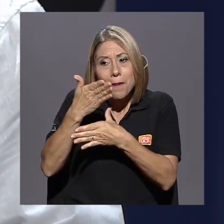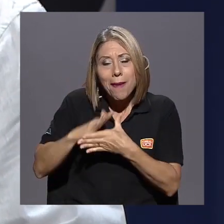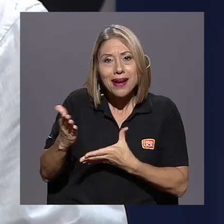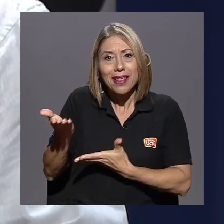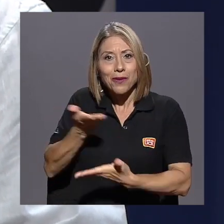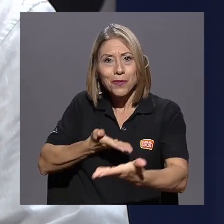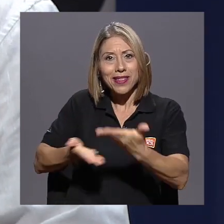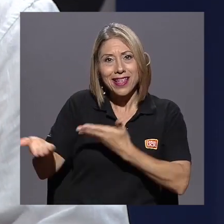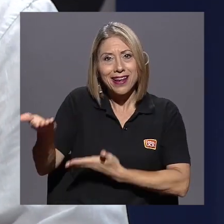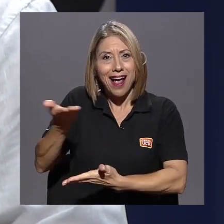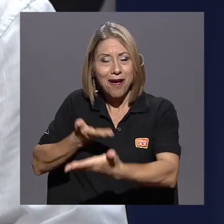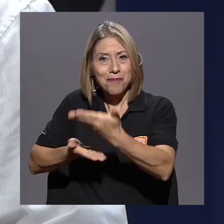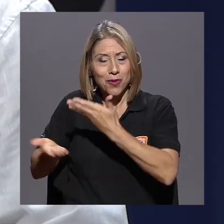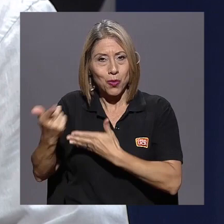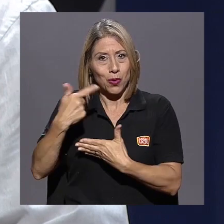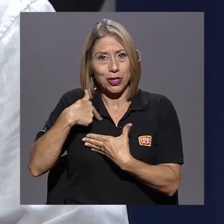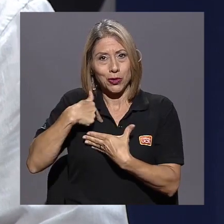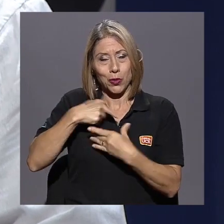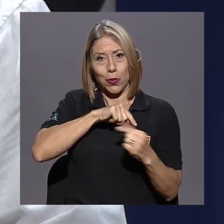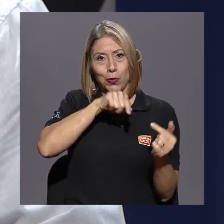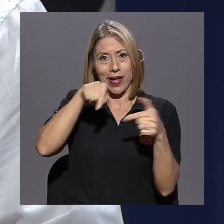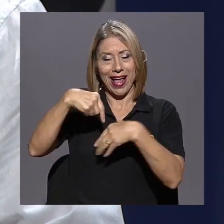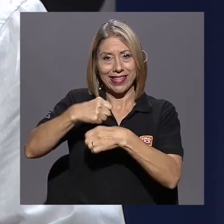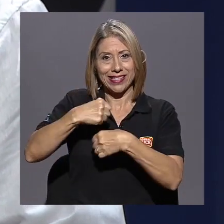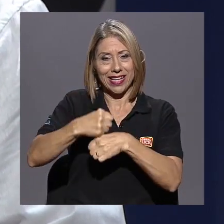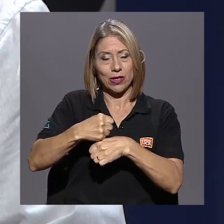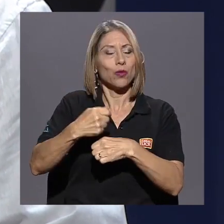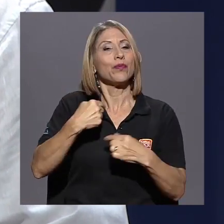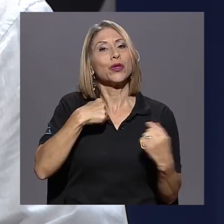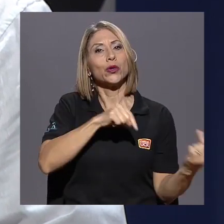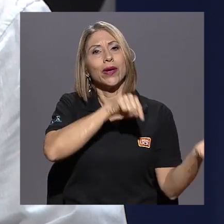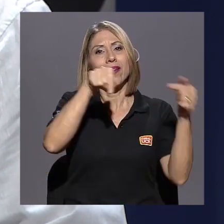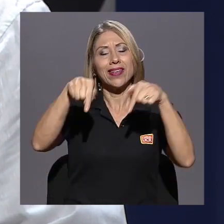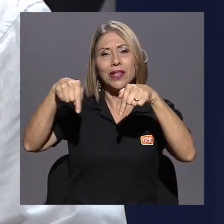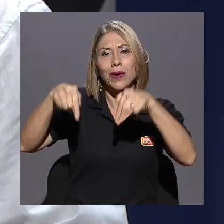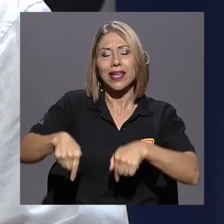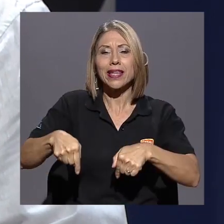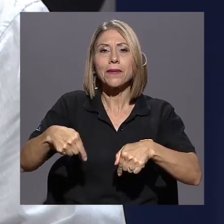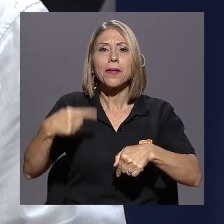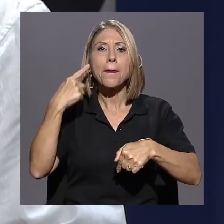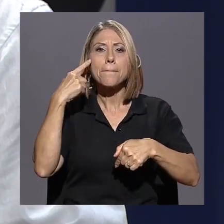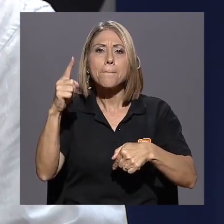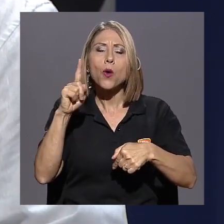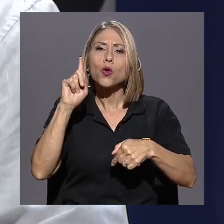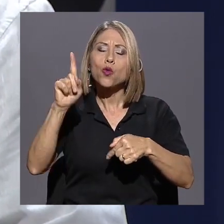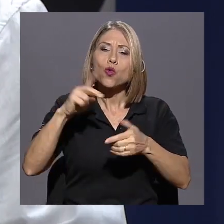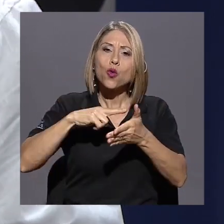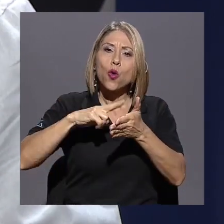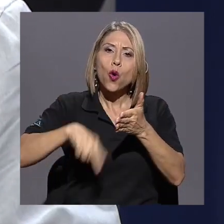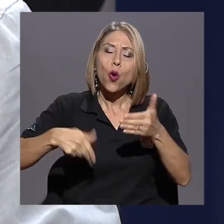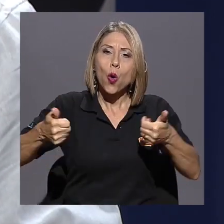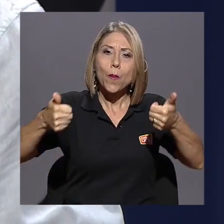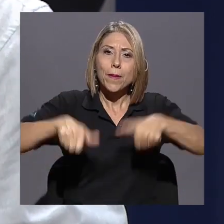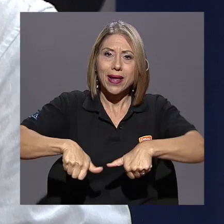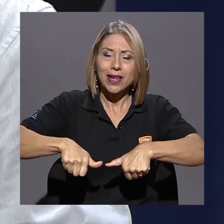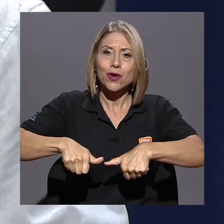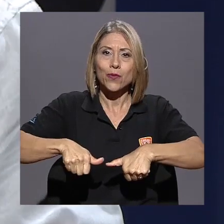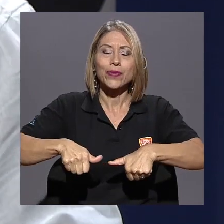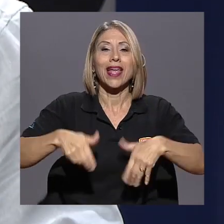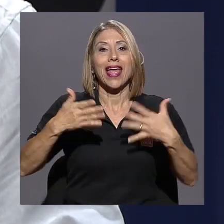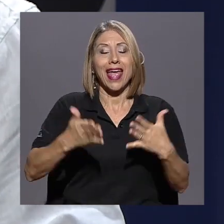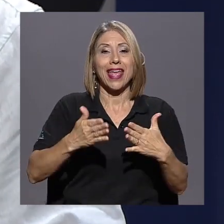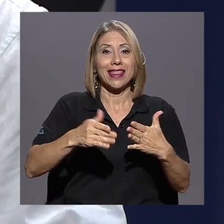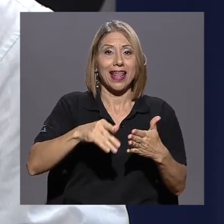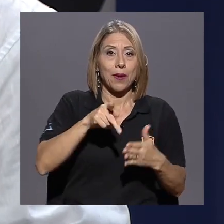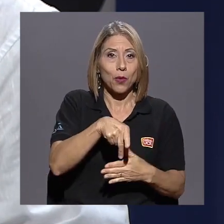que yo estoy realizando y bueno yo he venido aquí en el marco de un convenio que existe en re postgrado de sociología